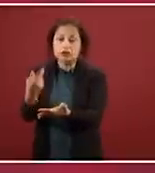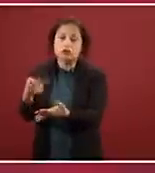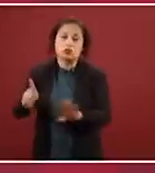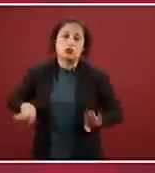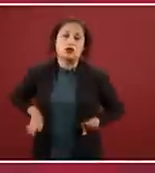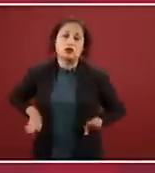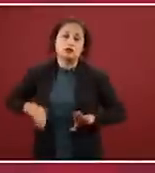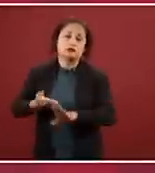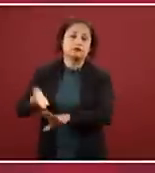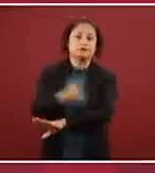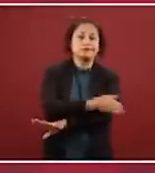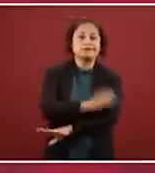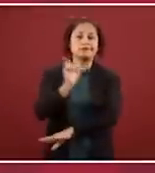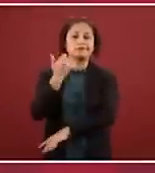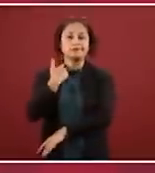Cuando hablaban de reforma fiscal,